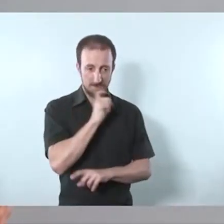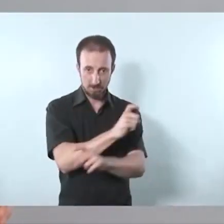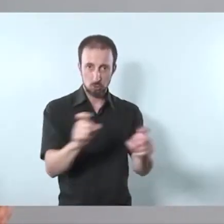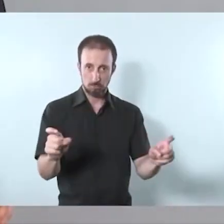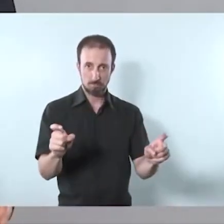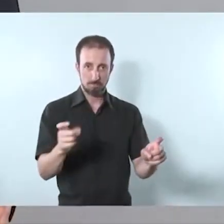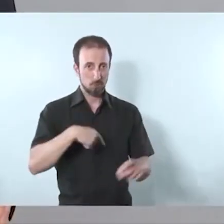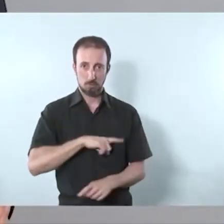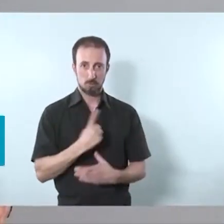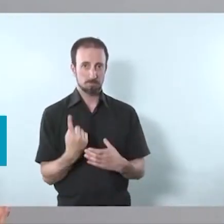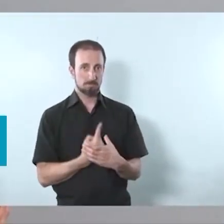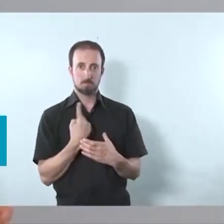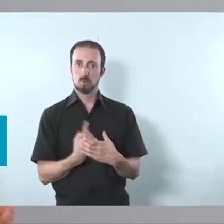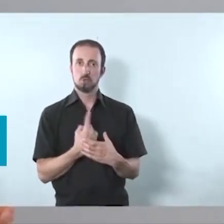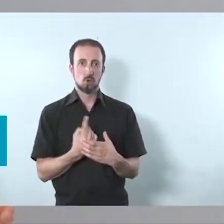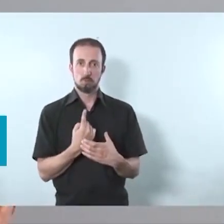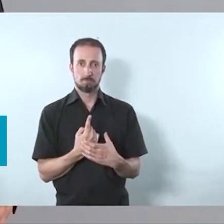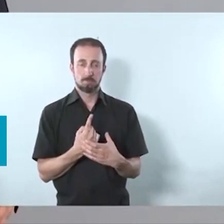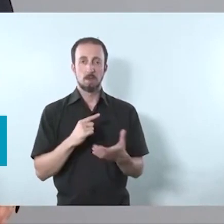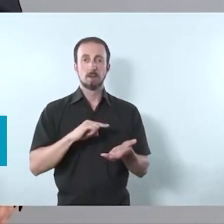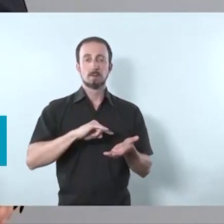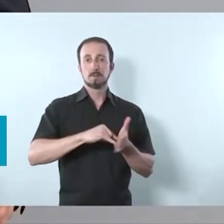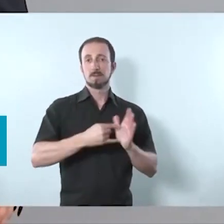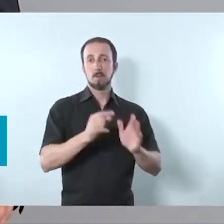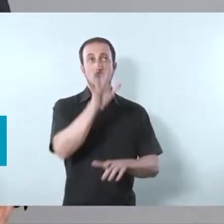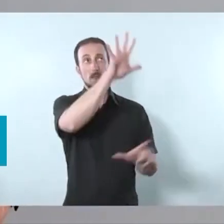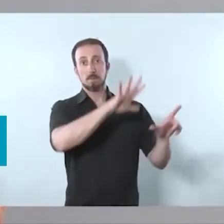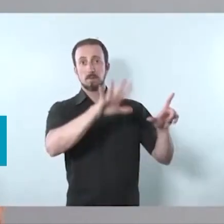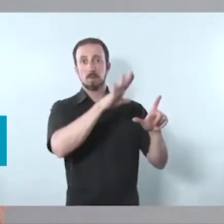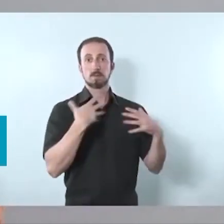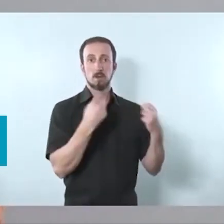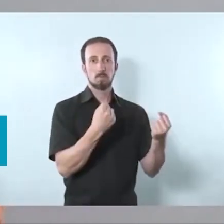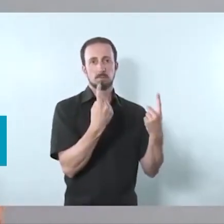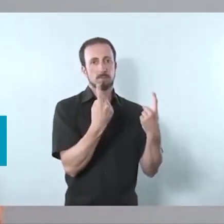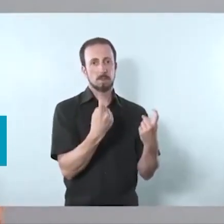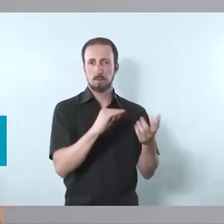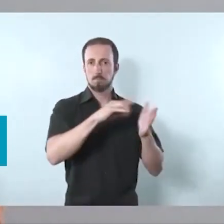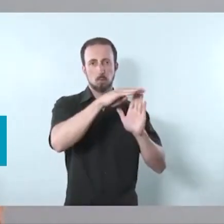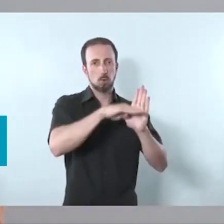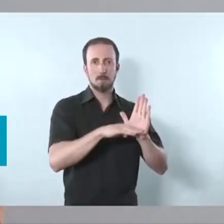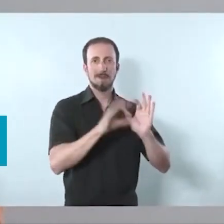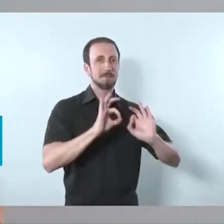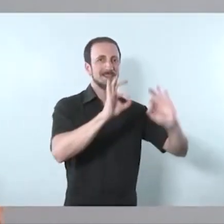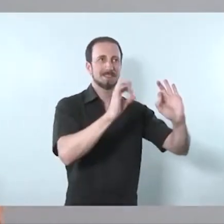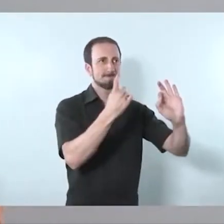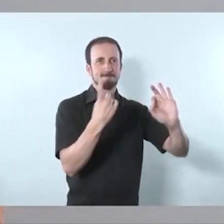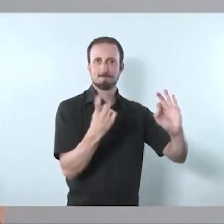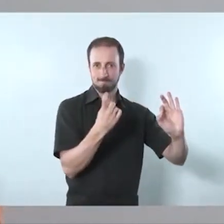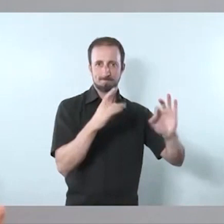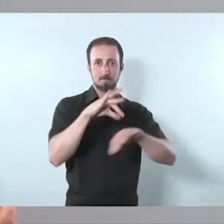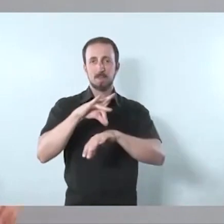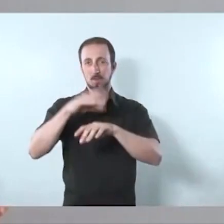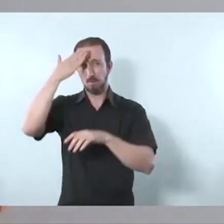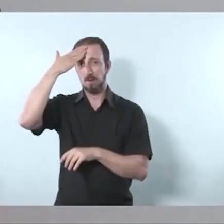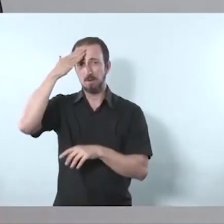Nacional de salud Hay un problema de falta de especialistas muy pronunciado Precisamente en médicos de familia este verano el programa se agrava